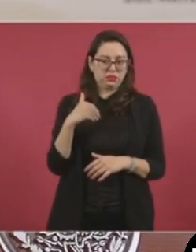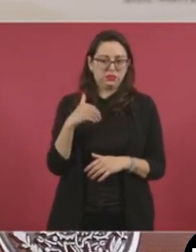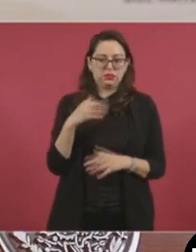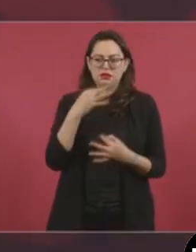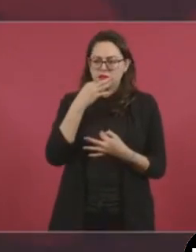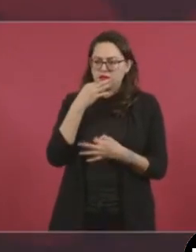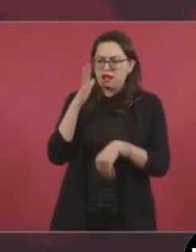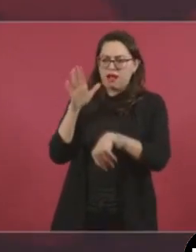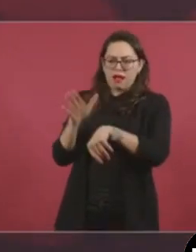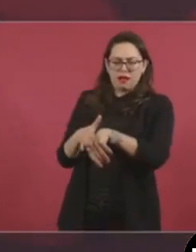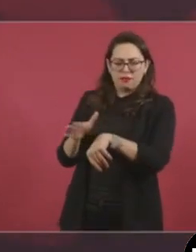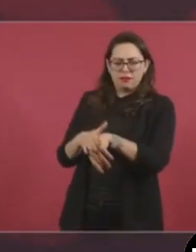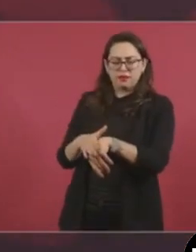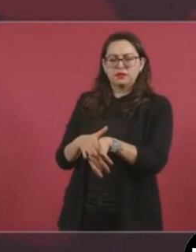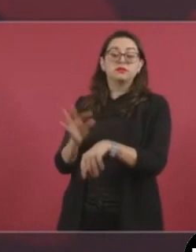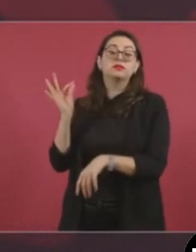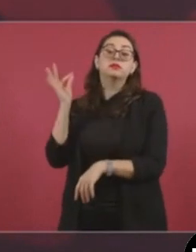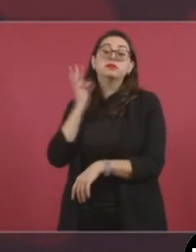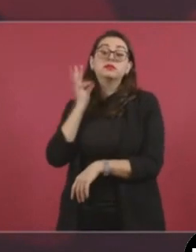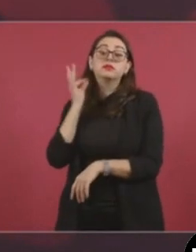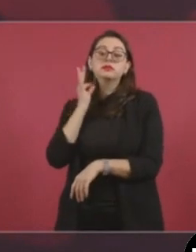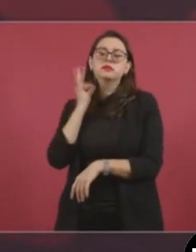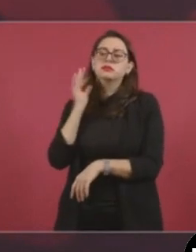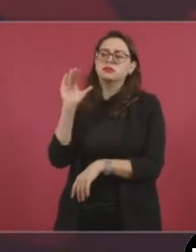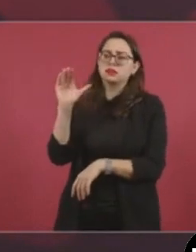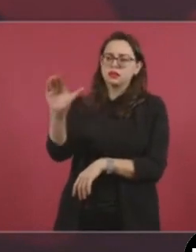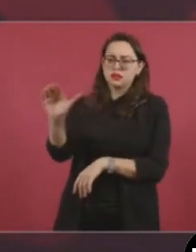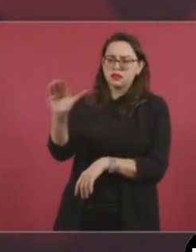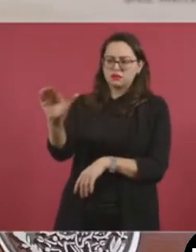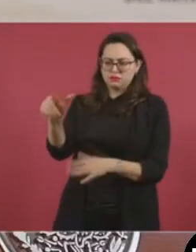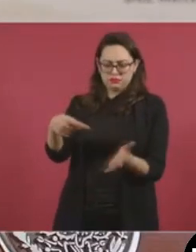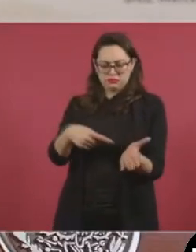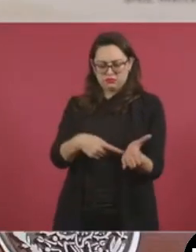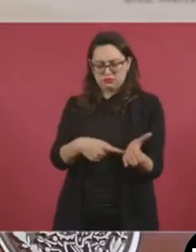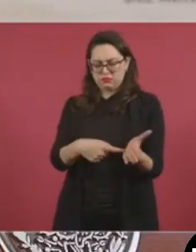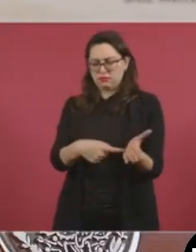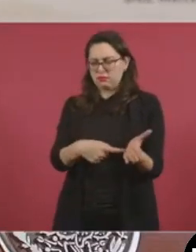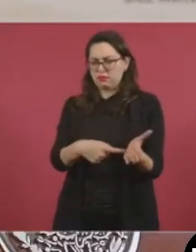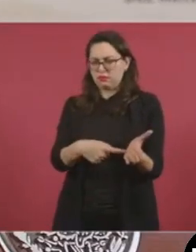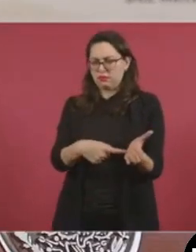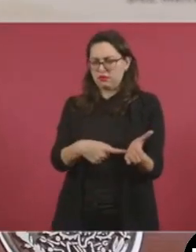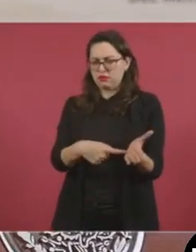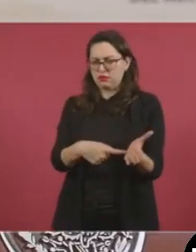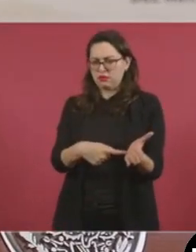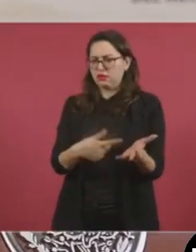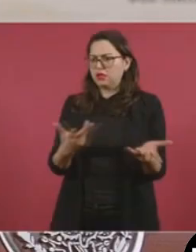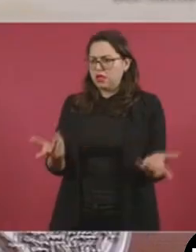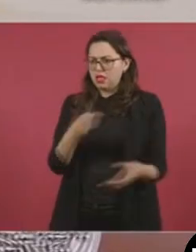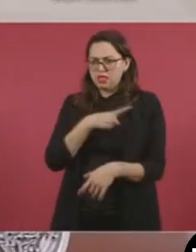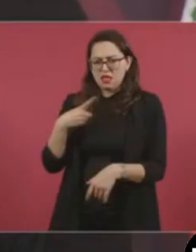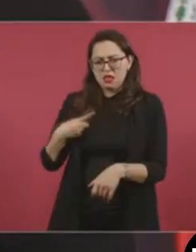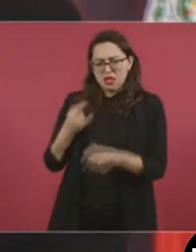le solicita a la Fiscalía, porque así lo pide el señor Aburto, que se